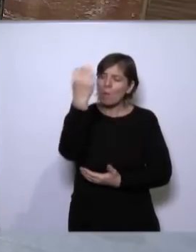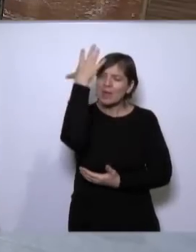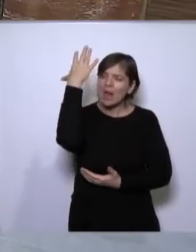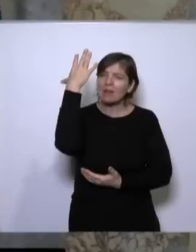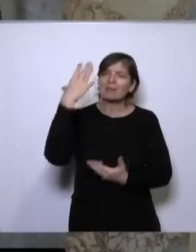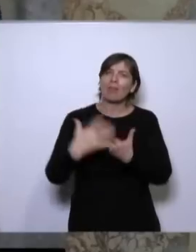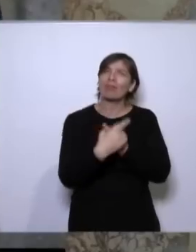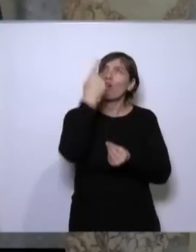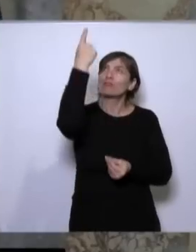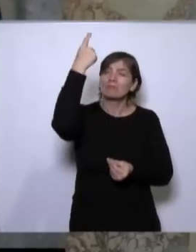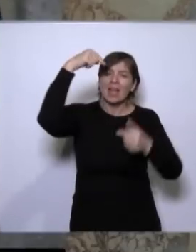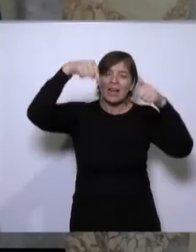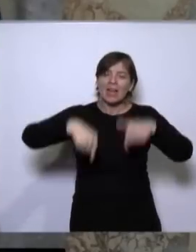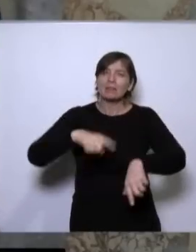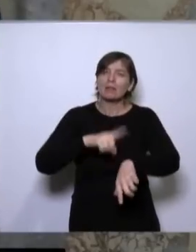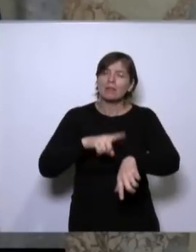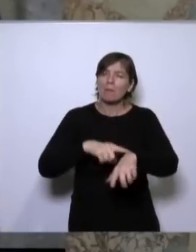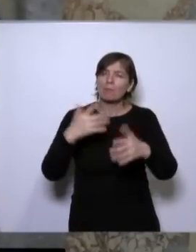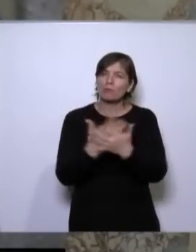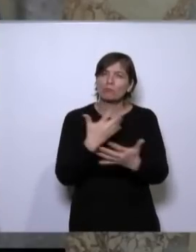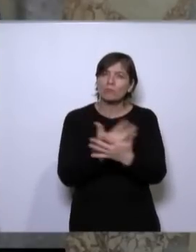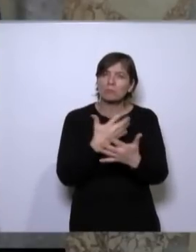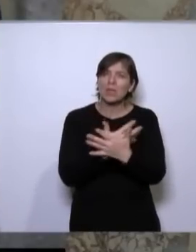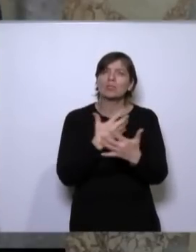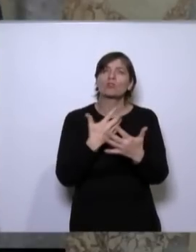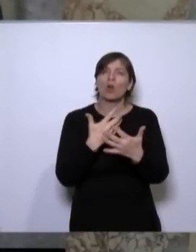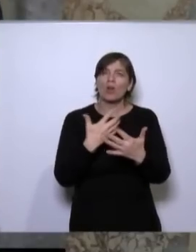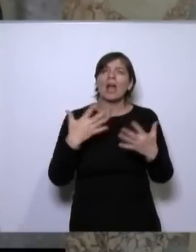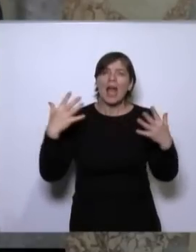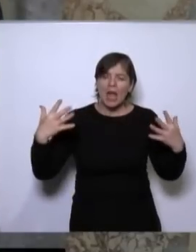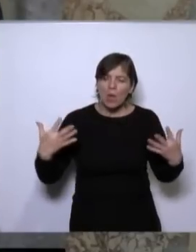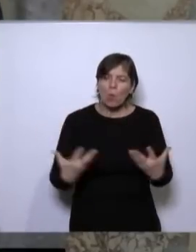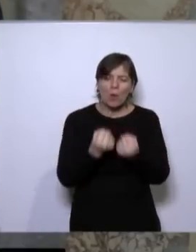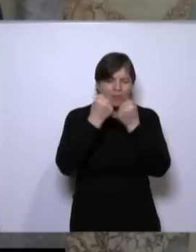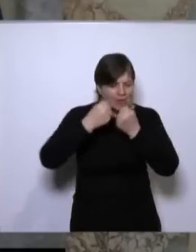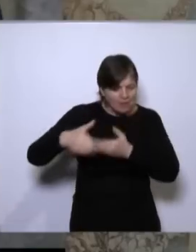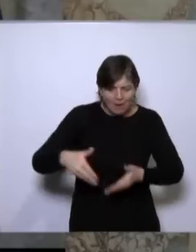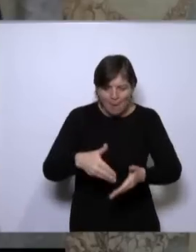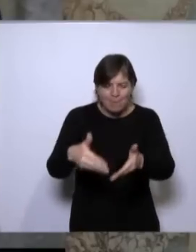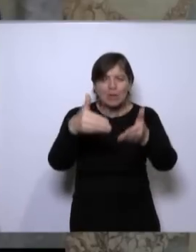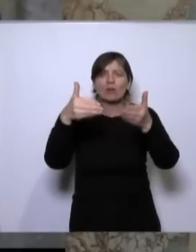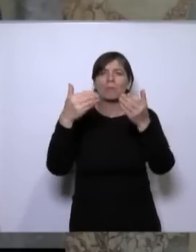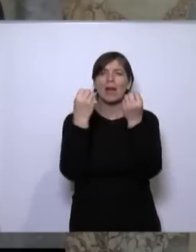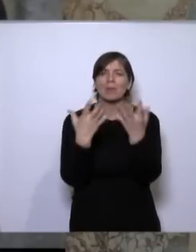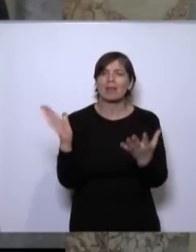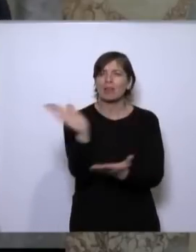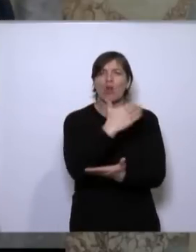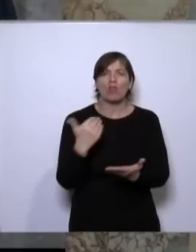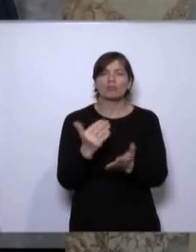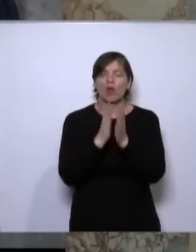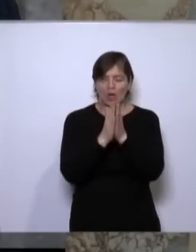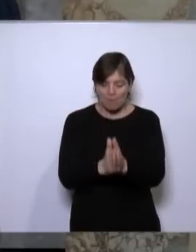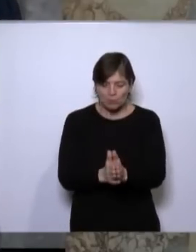Dios Trino en este tiempo de sufrimiento y encuentren caminos para el bien de